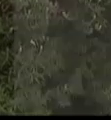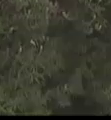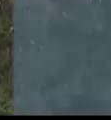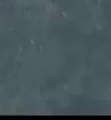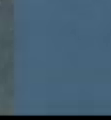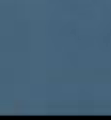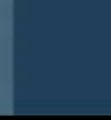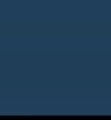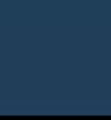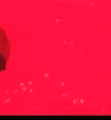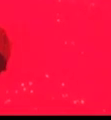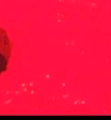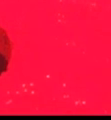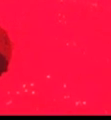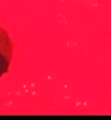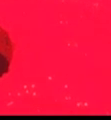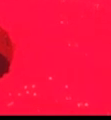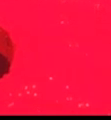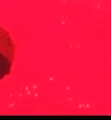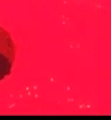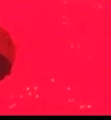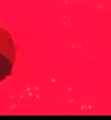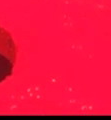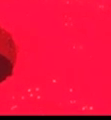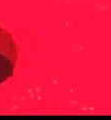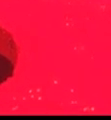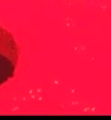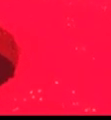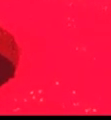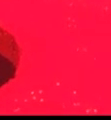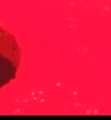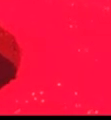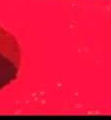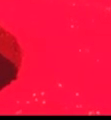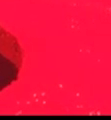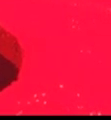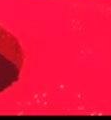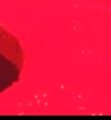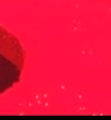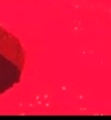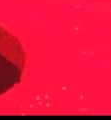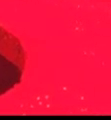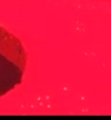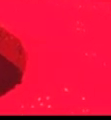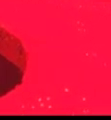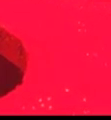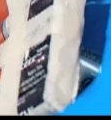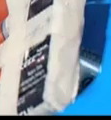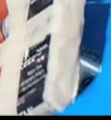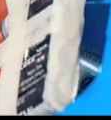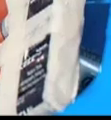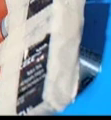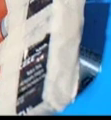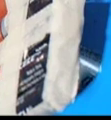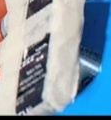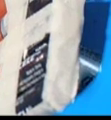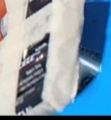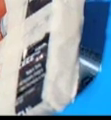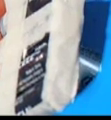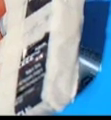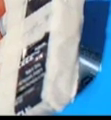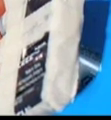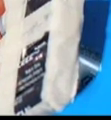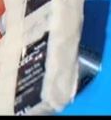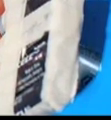cívico. El Instituto Politécnico Nacional diseñó un plan para el manejo de pilas y disminuir sus efectos